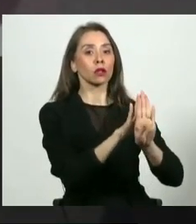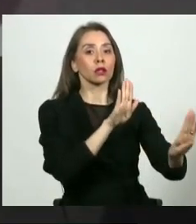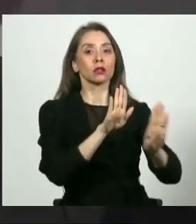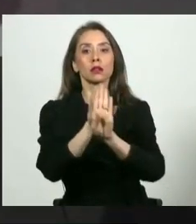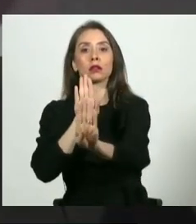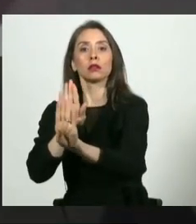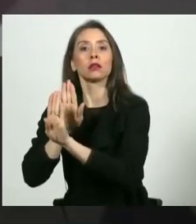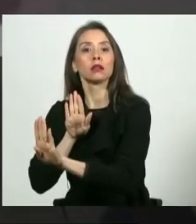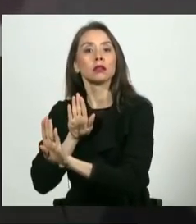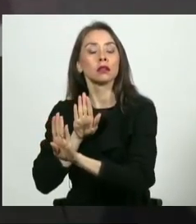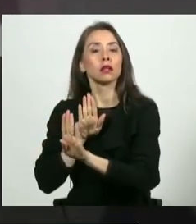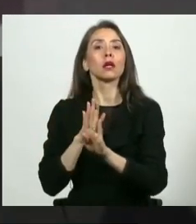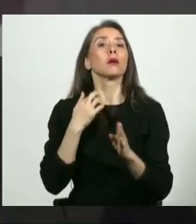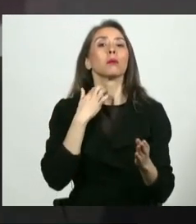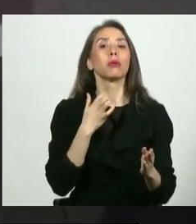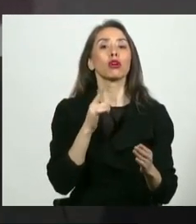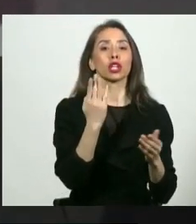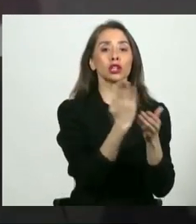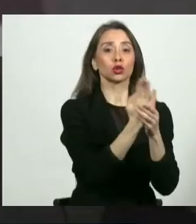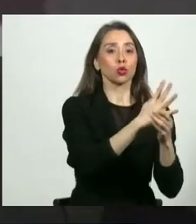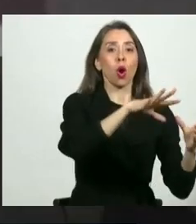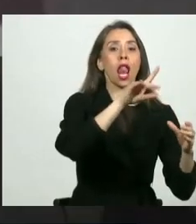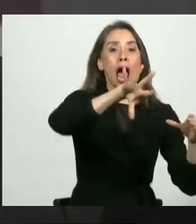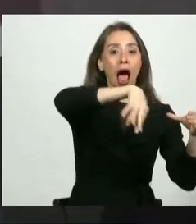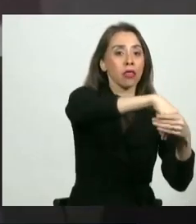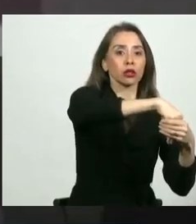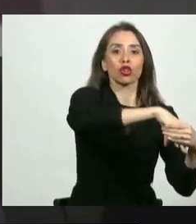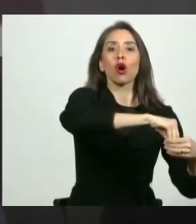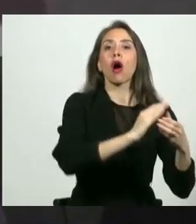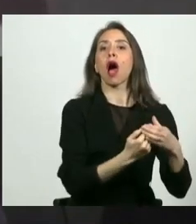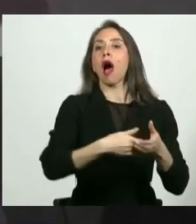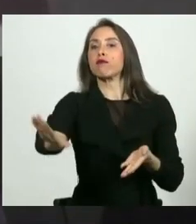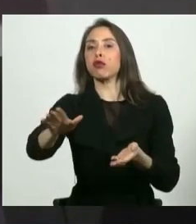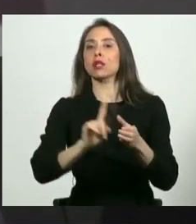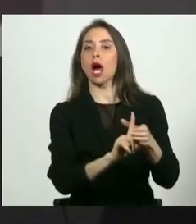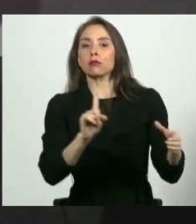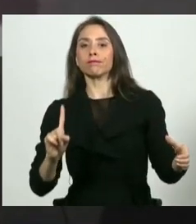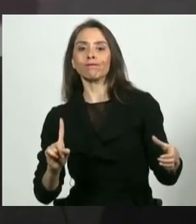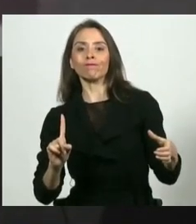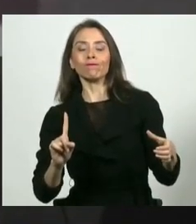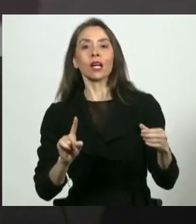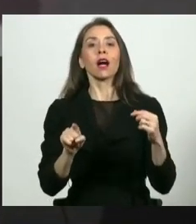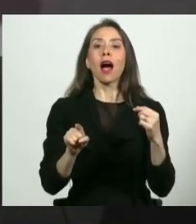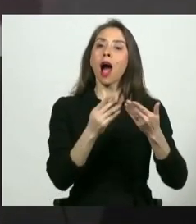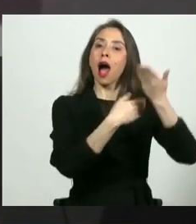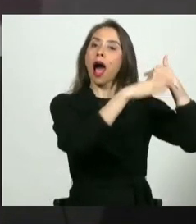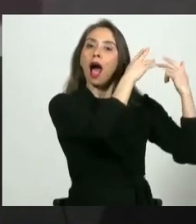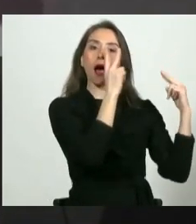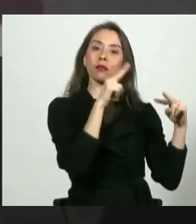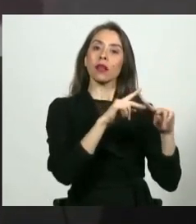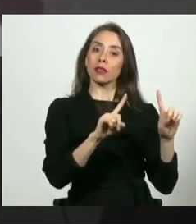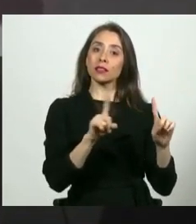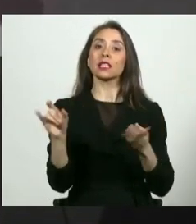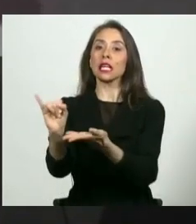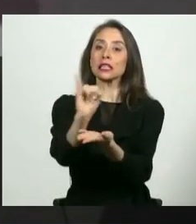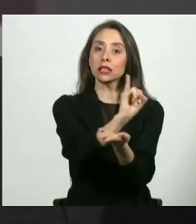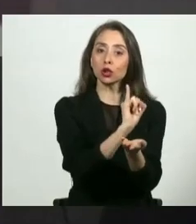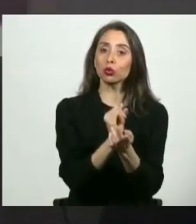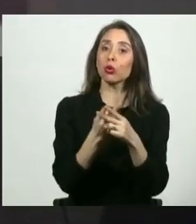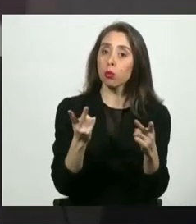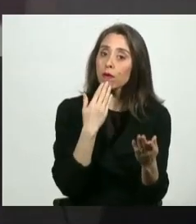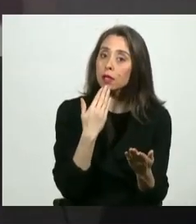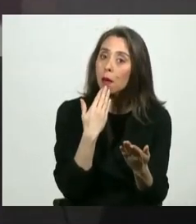qué? Porque se sacaban de los colegios, tenían una mirada distinta. Y eso ha cambiado, y eso creo que tiene que aplicarse también al sector público. Hay un